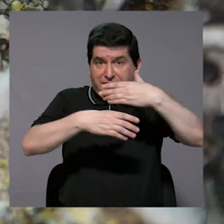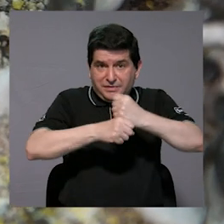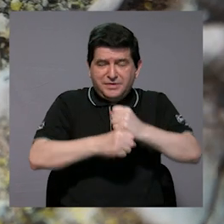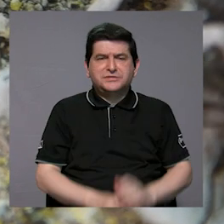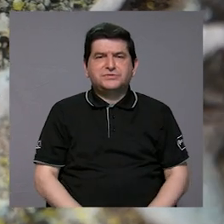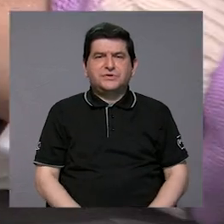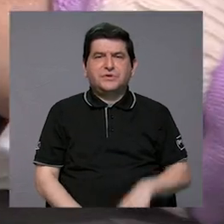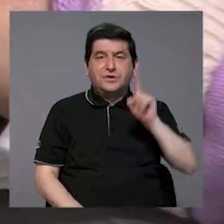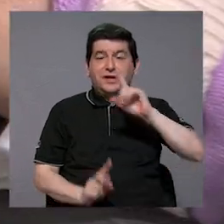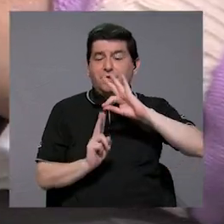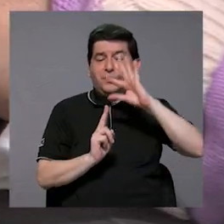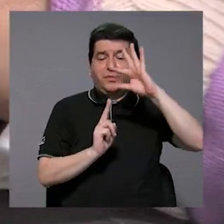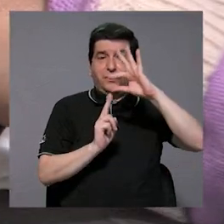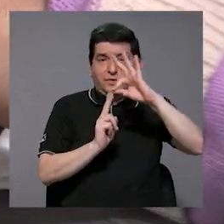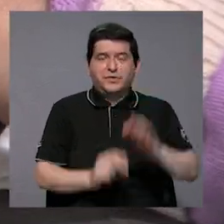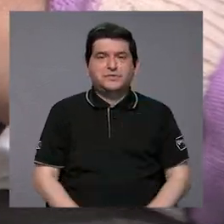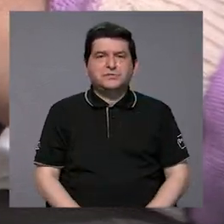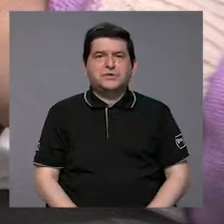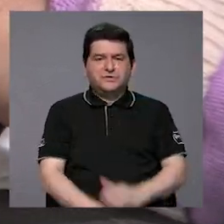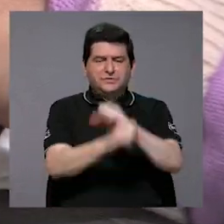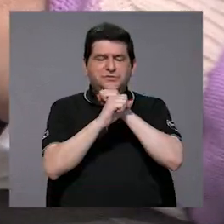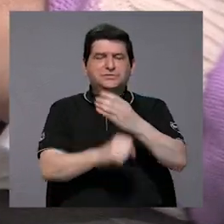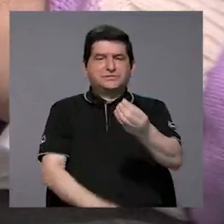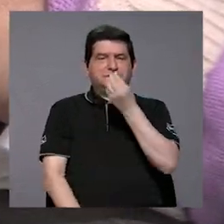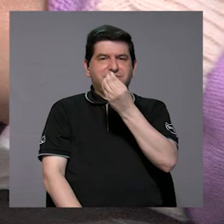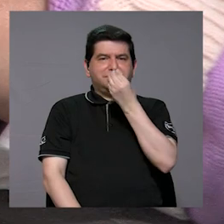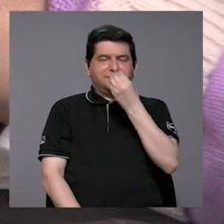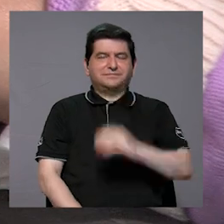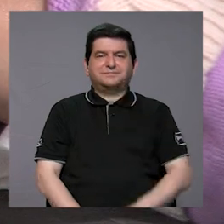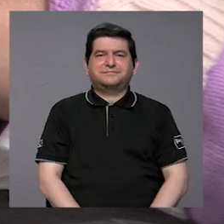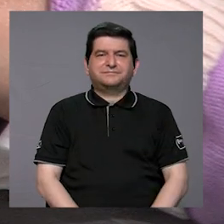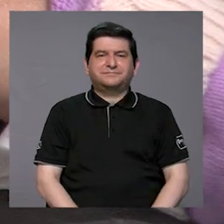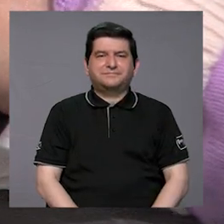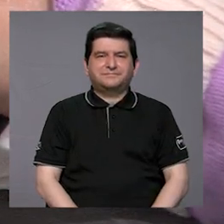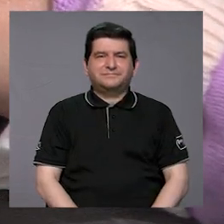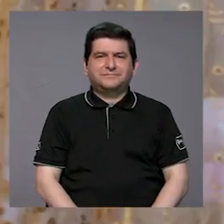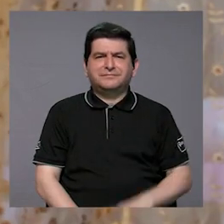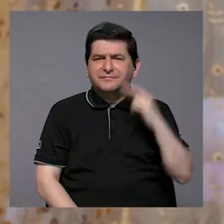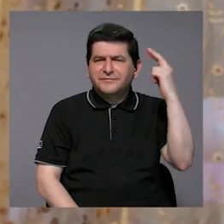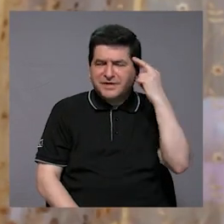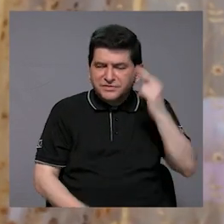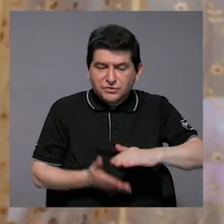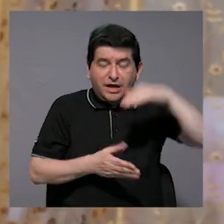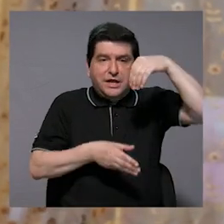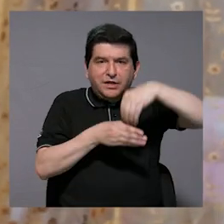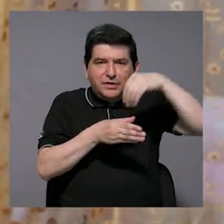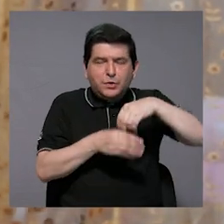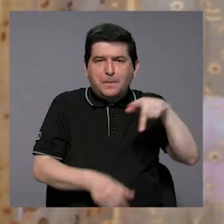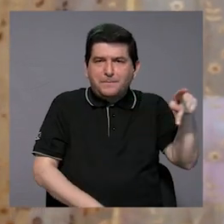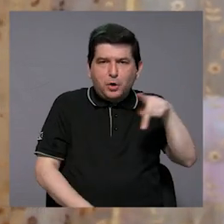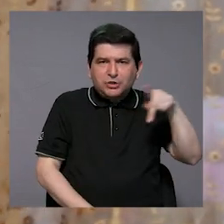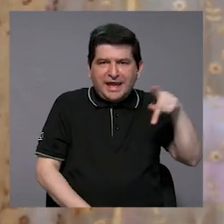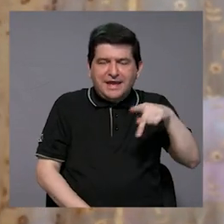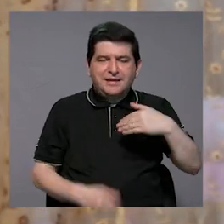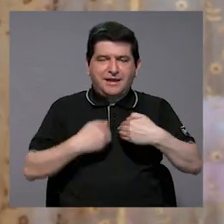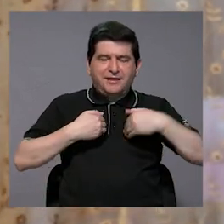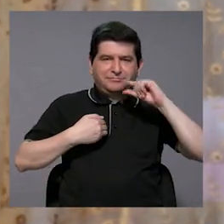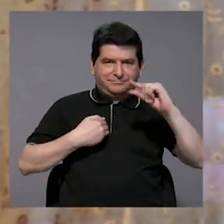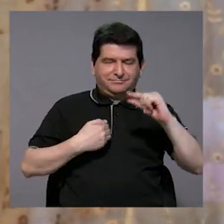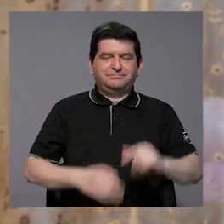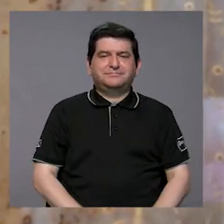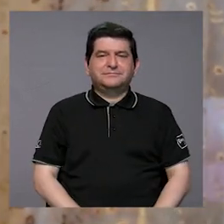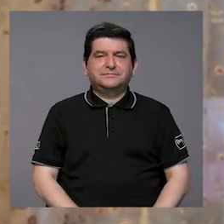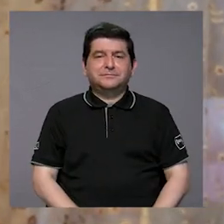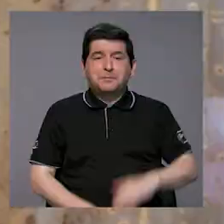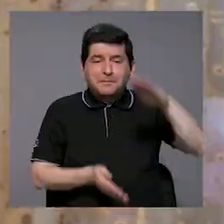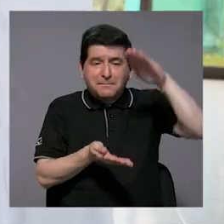de insectos por humanos es considerada una alternativa a la seguridad alimentaria. Esto se debe al alto contenido proteico